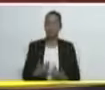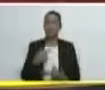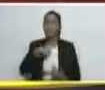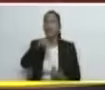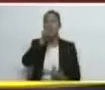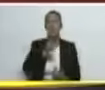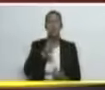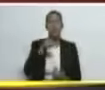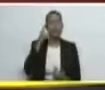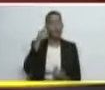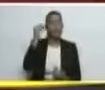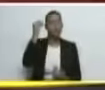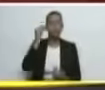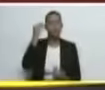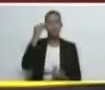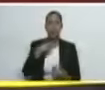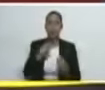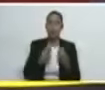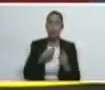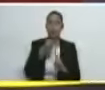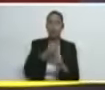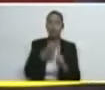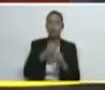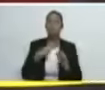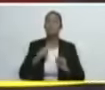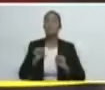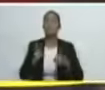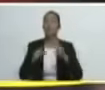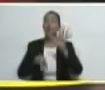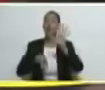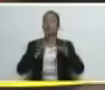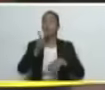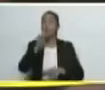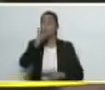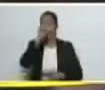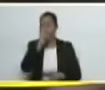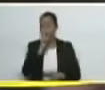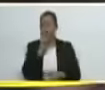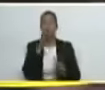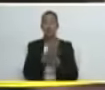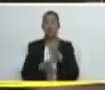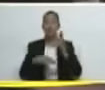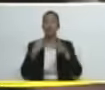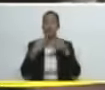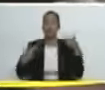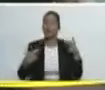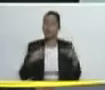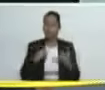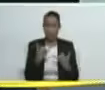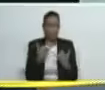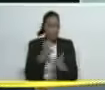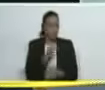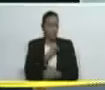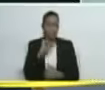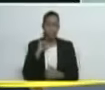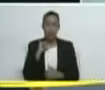los 12 años de edad empecé la militancia revolucionaria por voluntad propia.